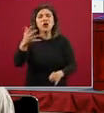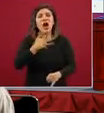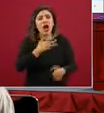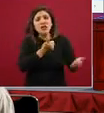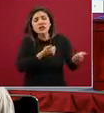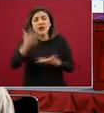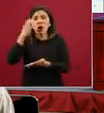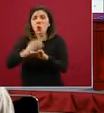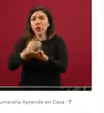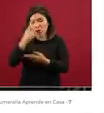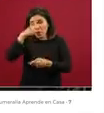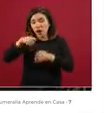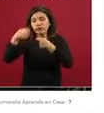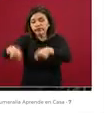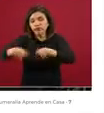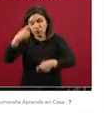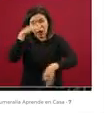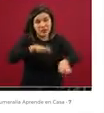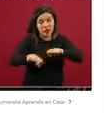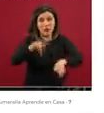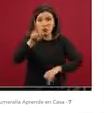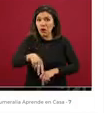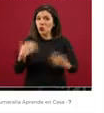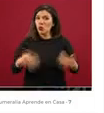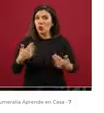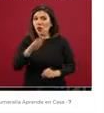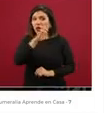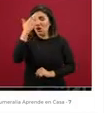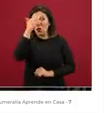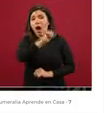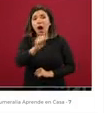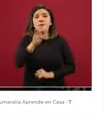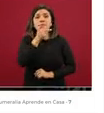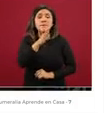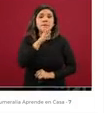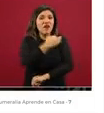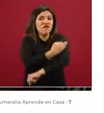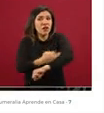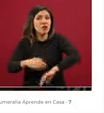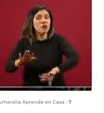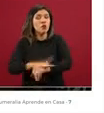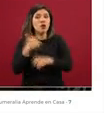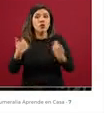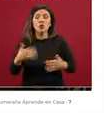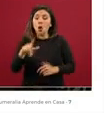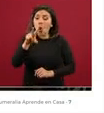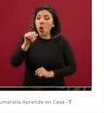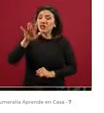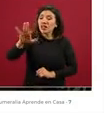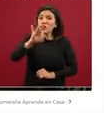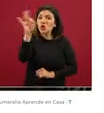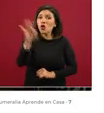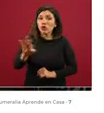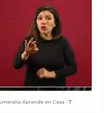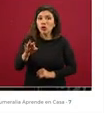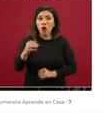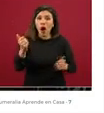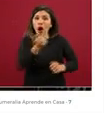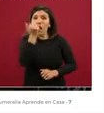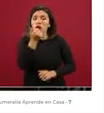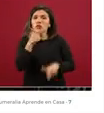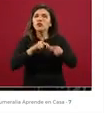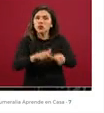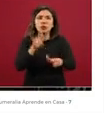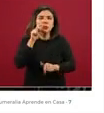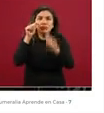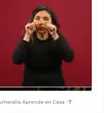llevando cuadernos de trabajo. Un reconocimiento también a madres y padres de familia, porque el 85% de los estudiantes siguieron el